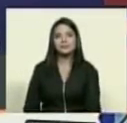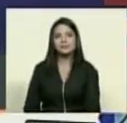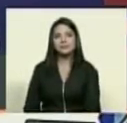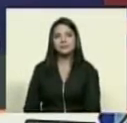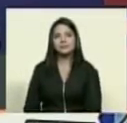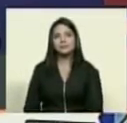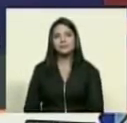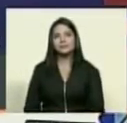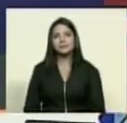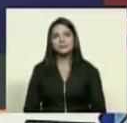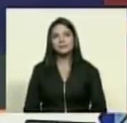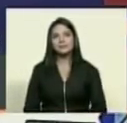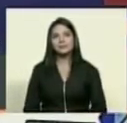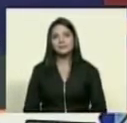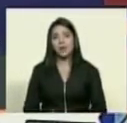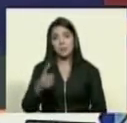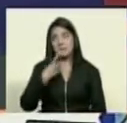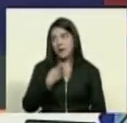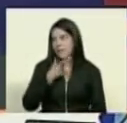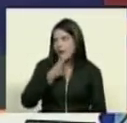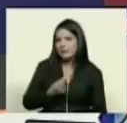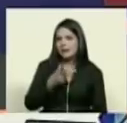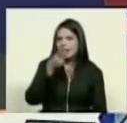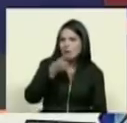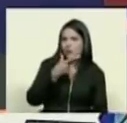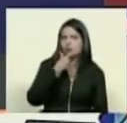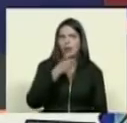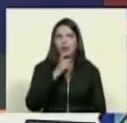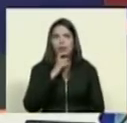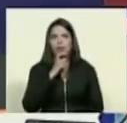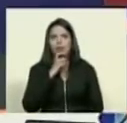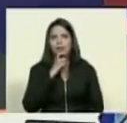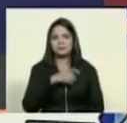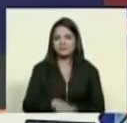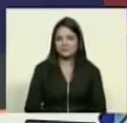Mire Liz, la primera parte de su pregunta es mucho más sencilla que la segunda.